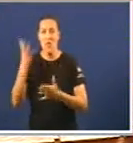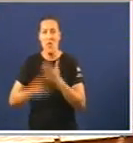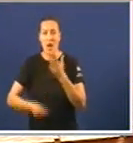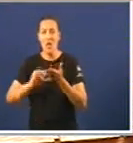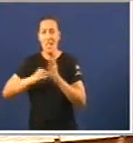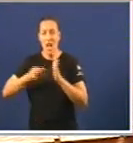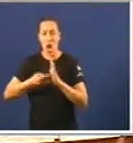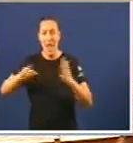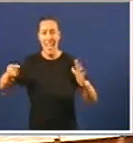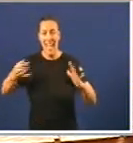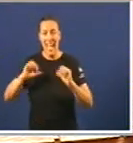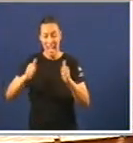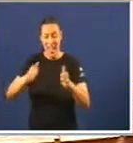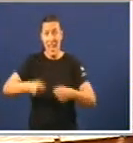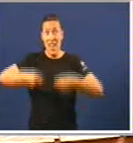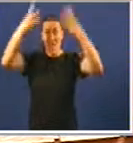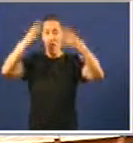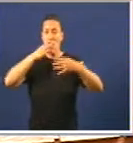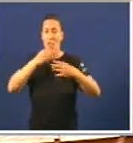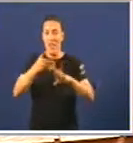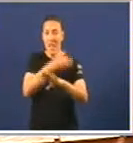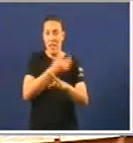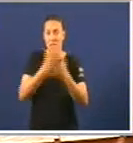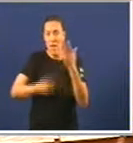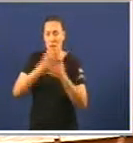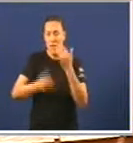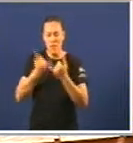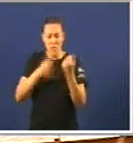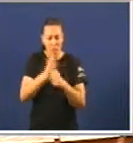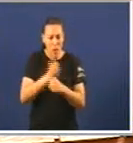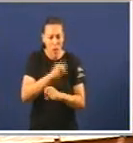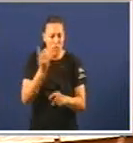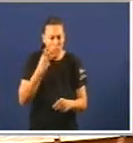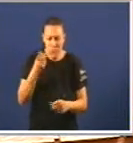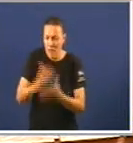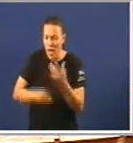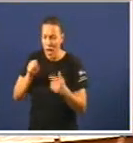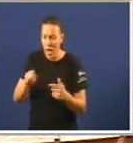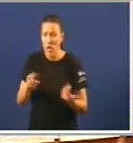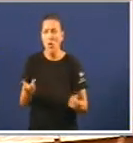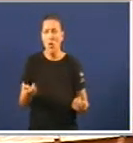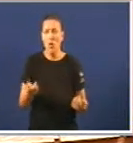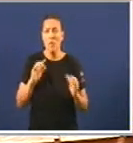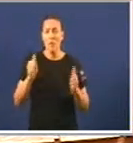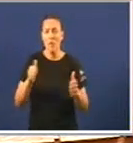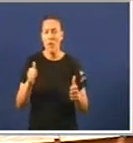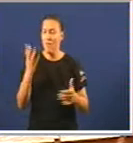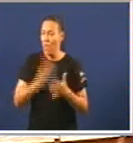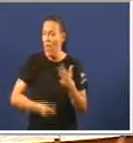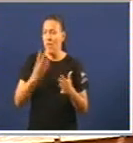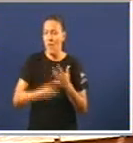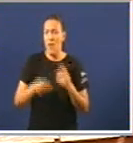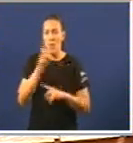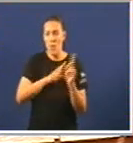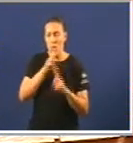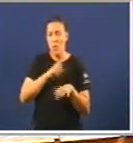sequera de que se inaugurase o edificio, algo que advertiron traballadores e traballadoras dende o comezo, preocupados